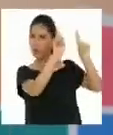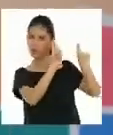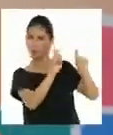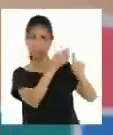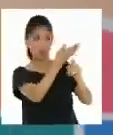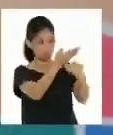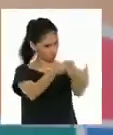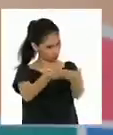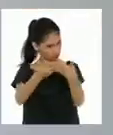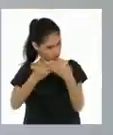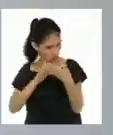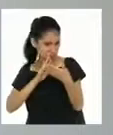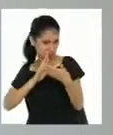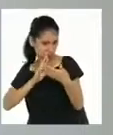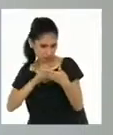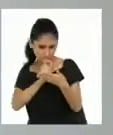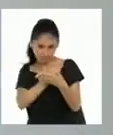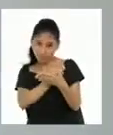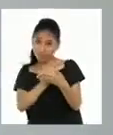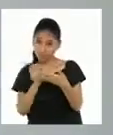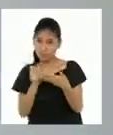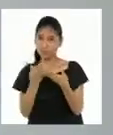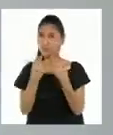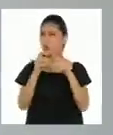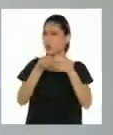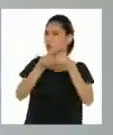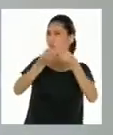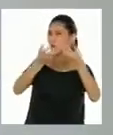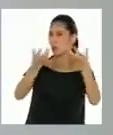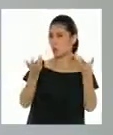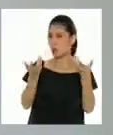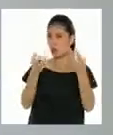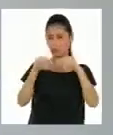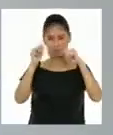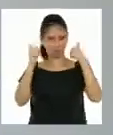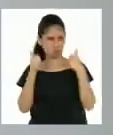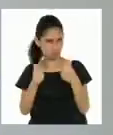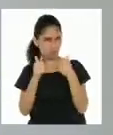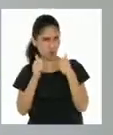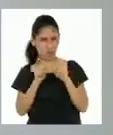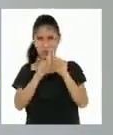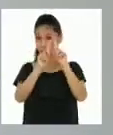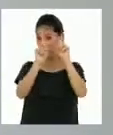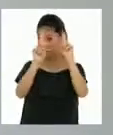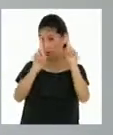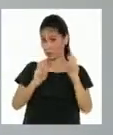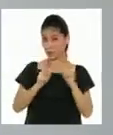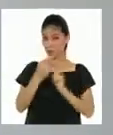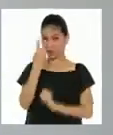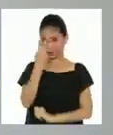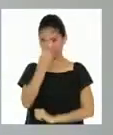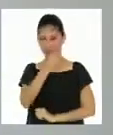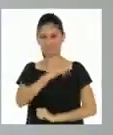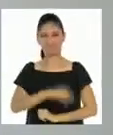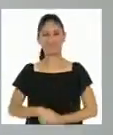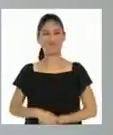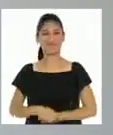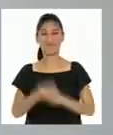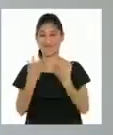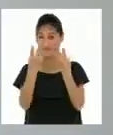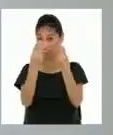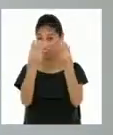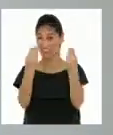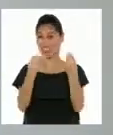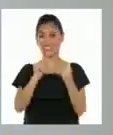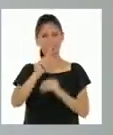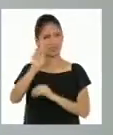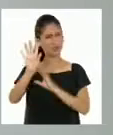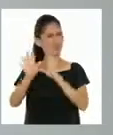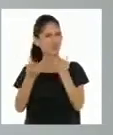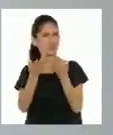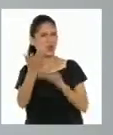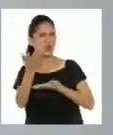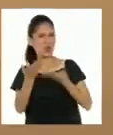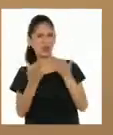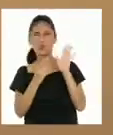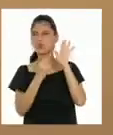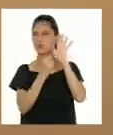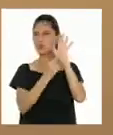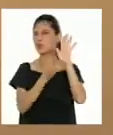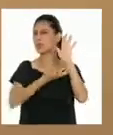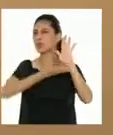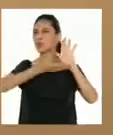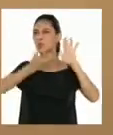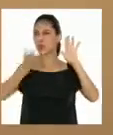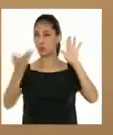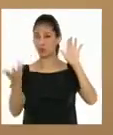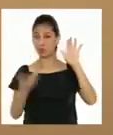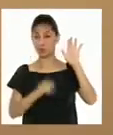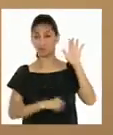logramos eso? Muy buena pregunta. Tenemos aquí un enlace para que nos compartan sus conocimientos sobre las técnicas de muestreo. Qué